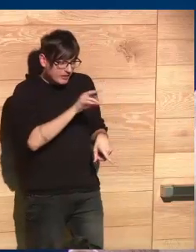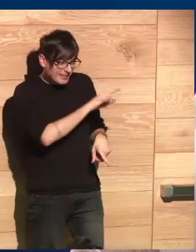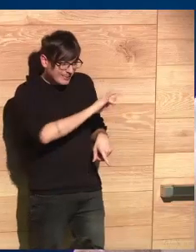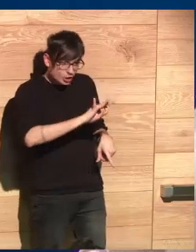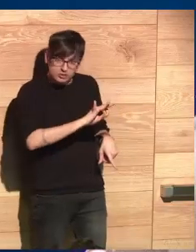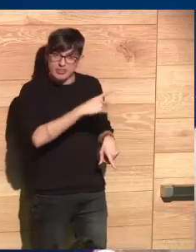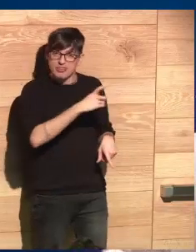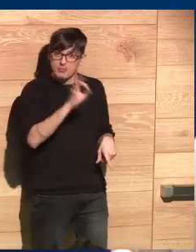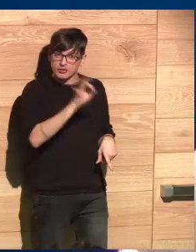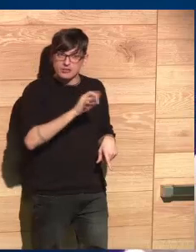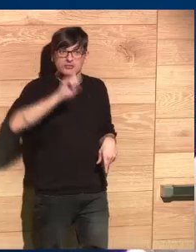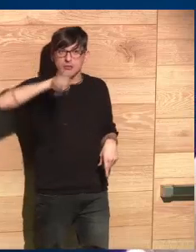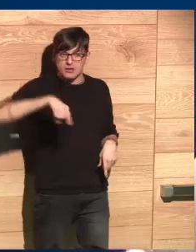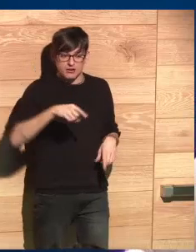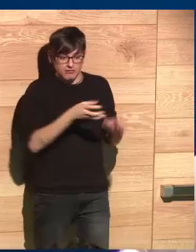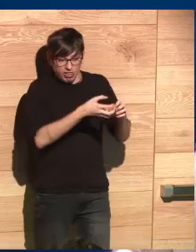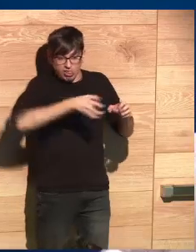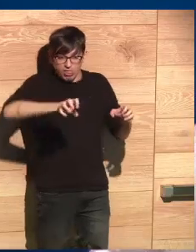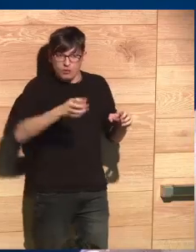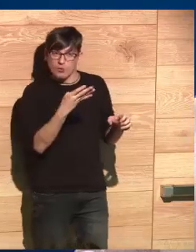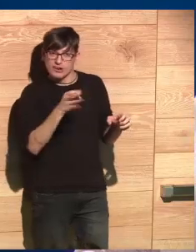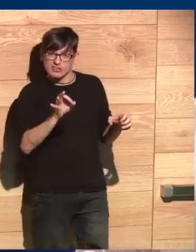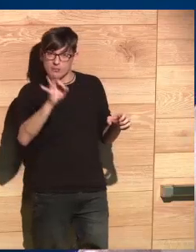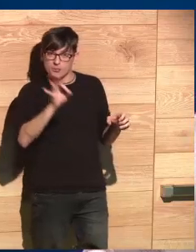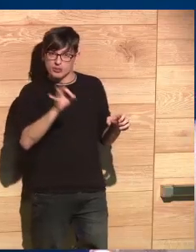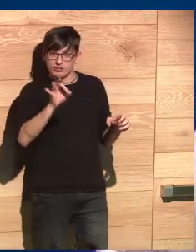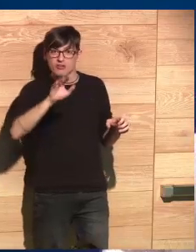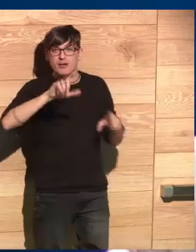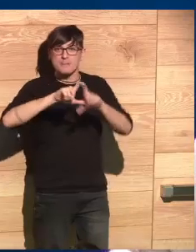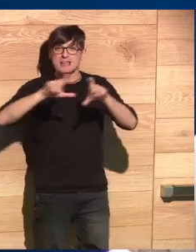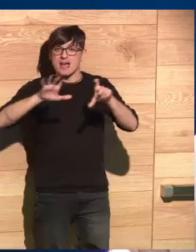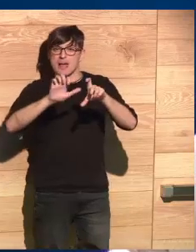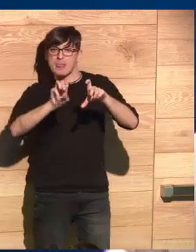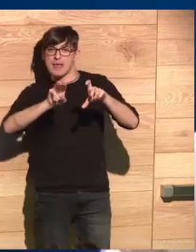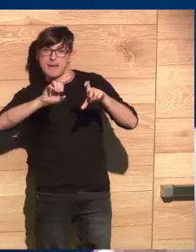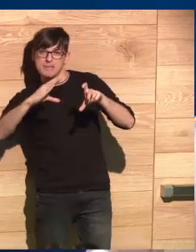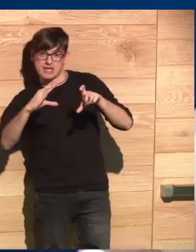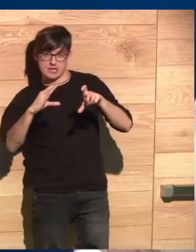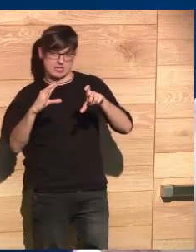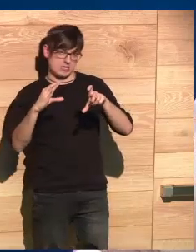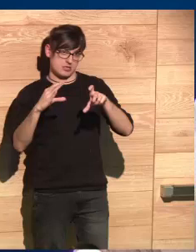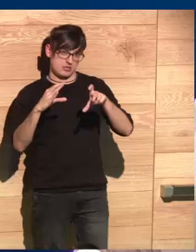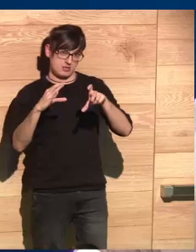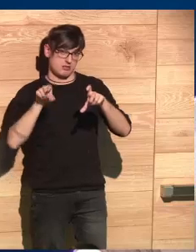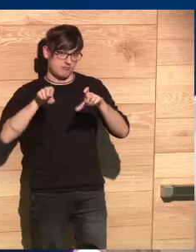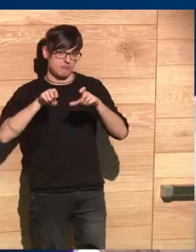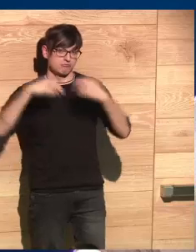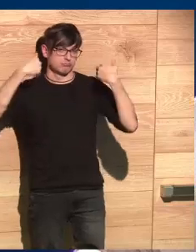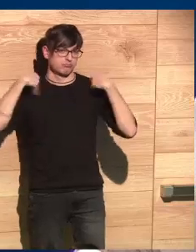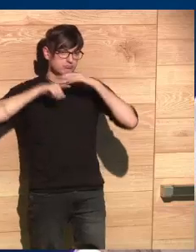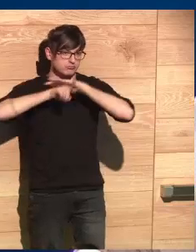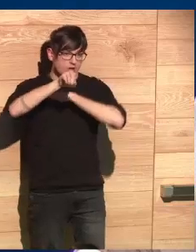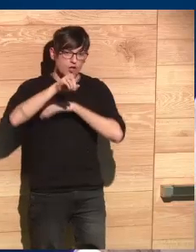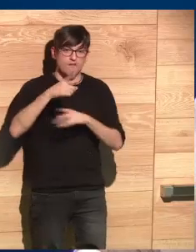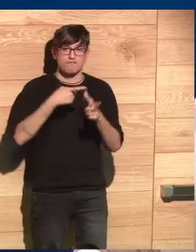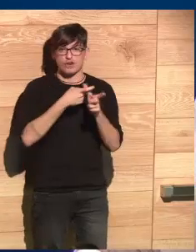Después se invirtieron el 40% en Epic. Todos conocemos Epic porque son los desarrolladores de